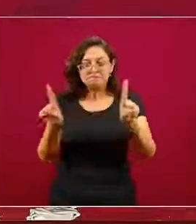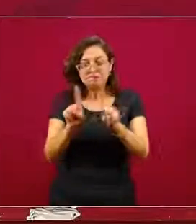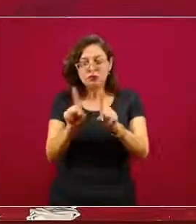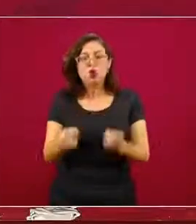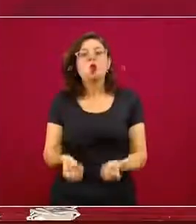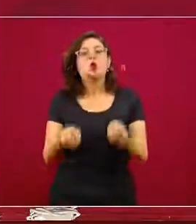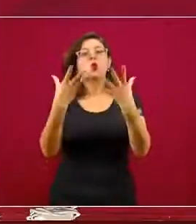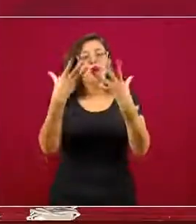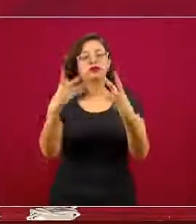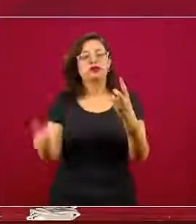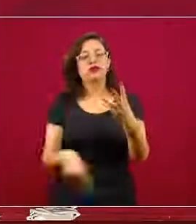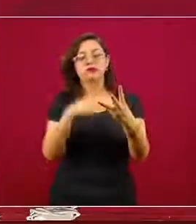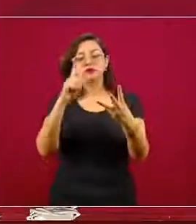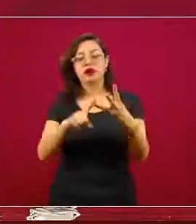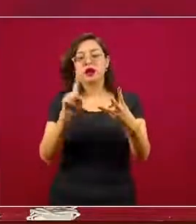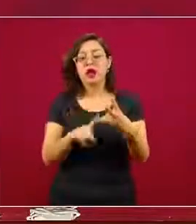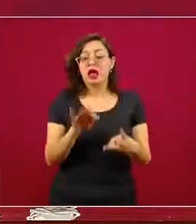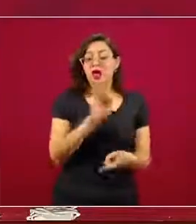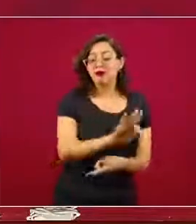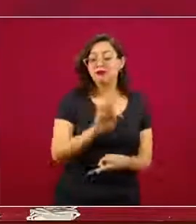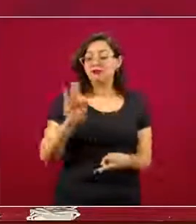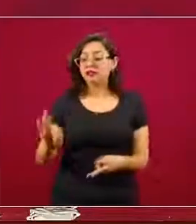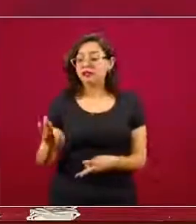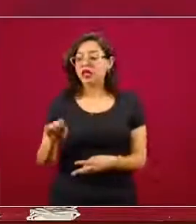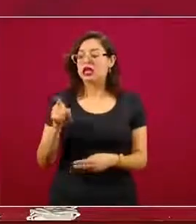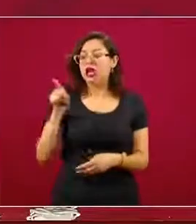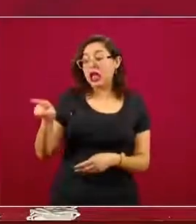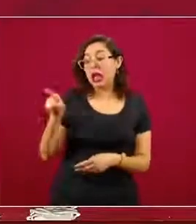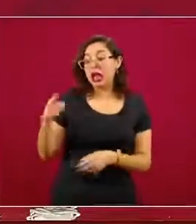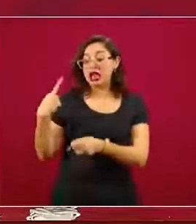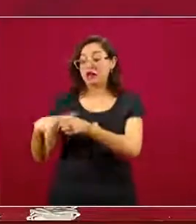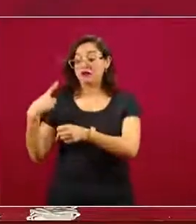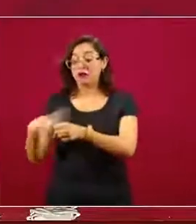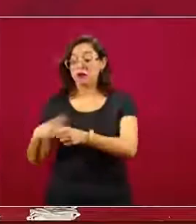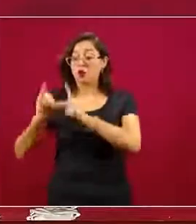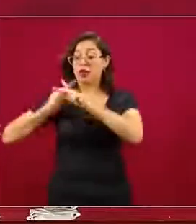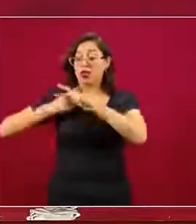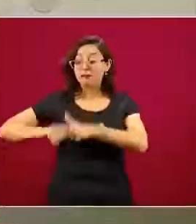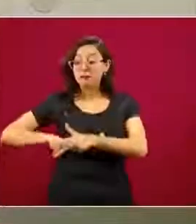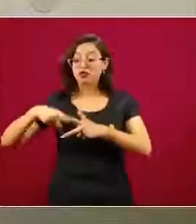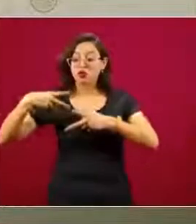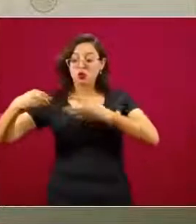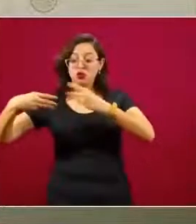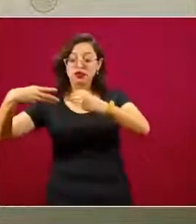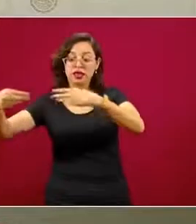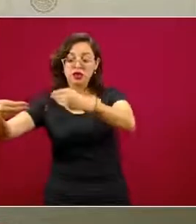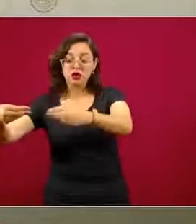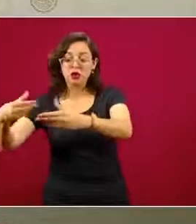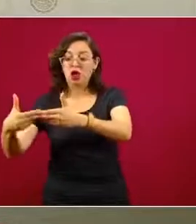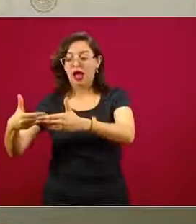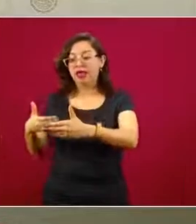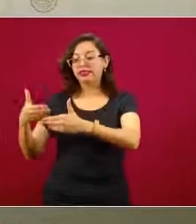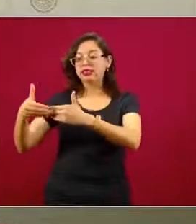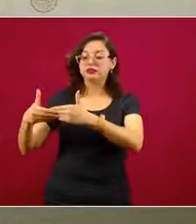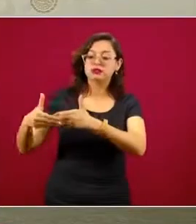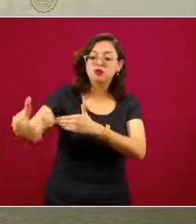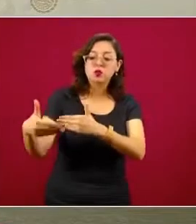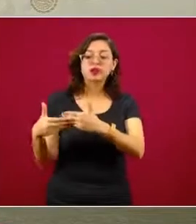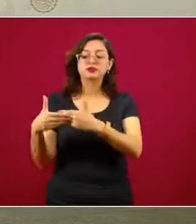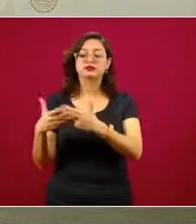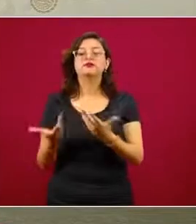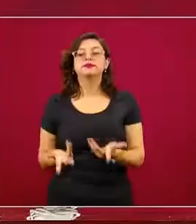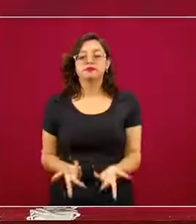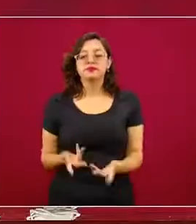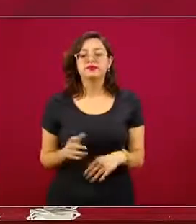tercero, en qué fecha ocurrió respecto a la contagiosidad o la capacidad contagiante de la persona